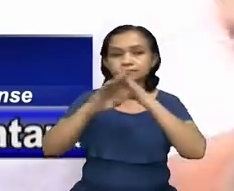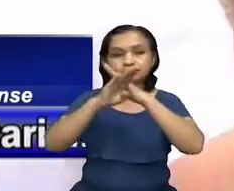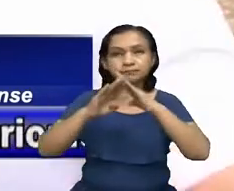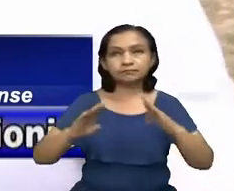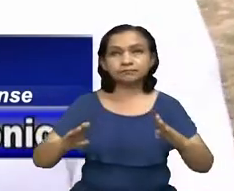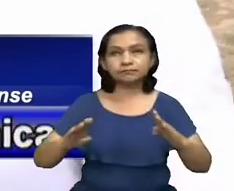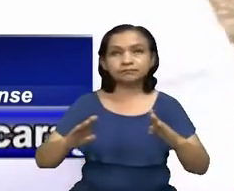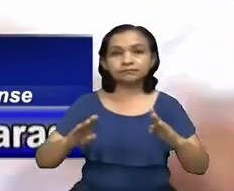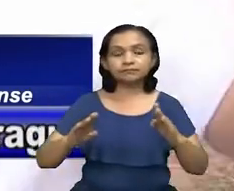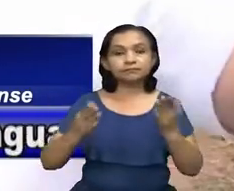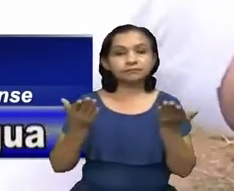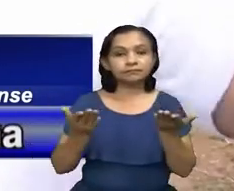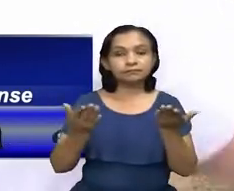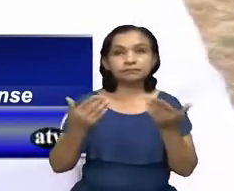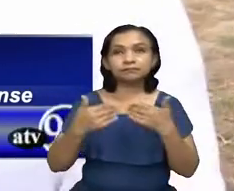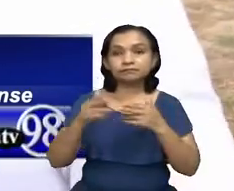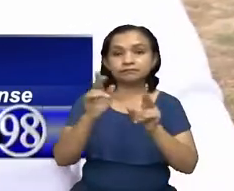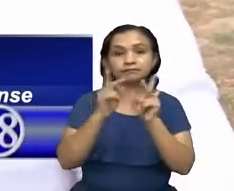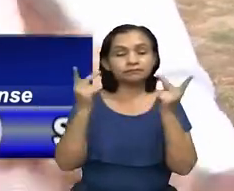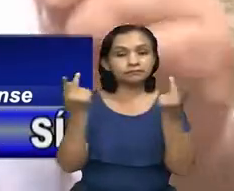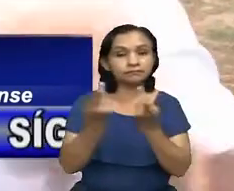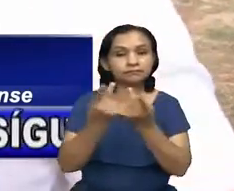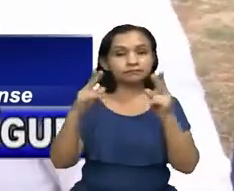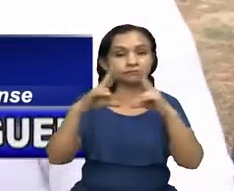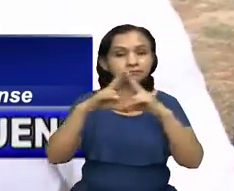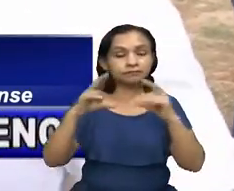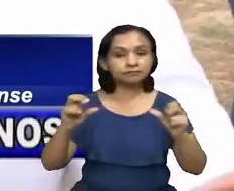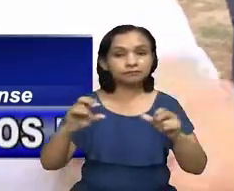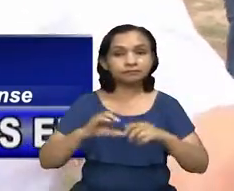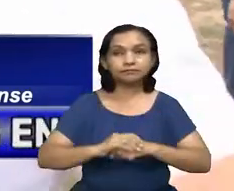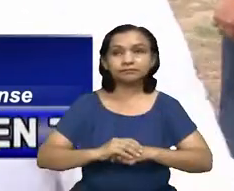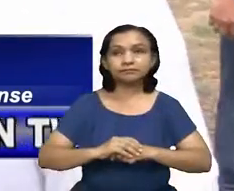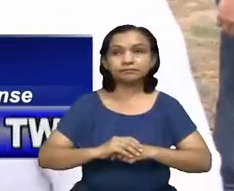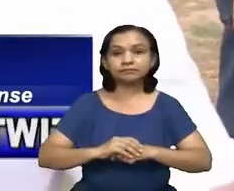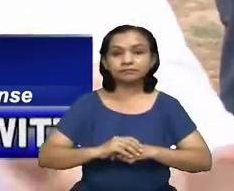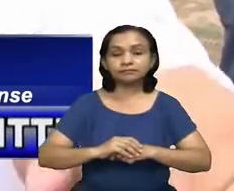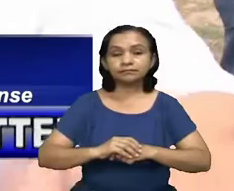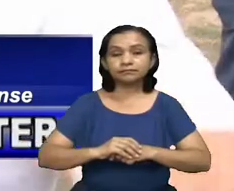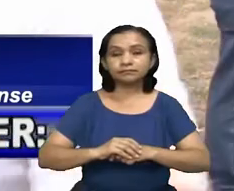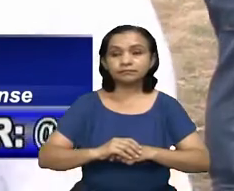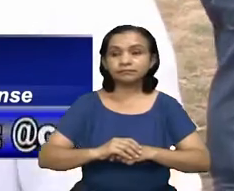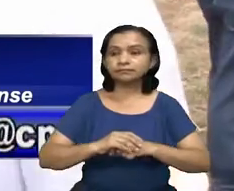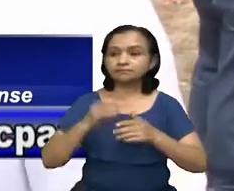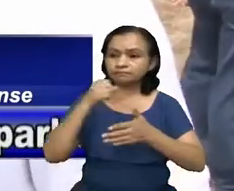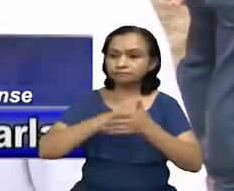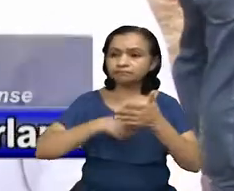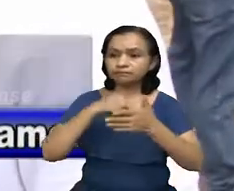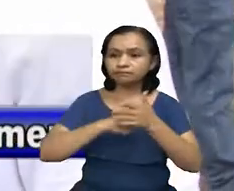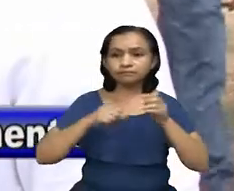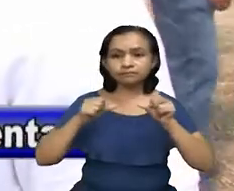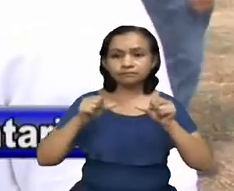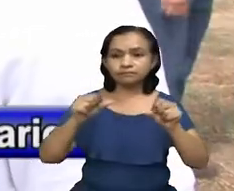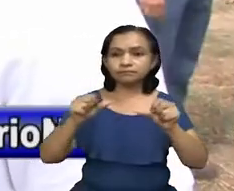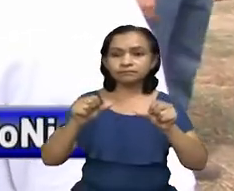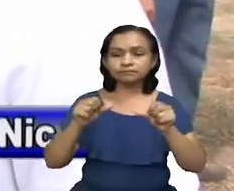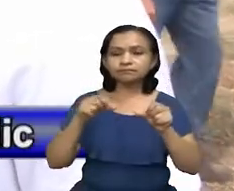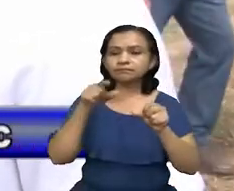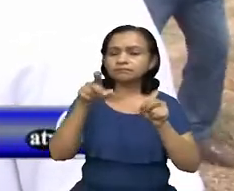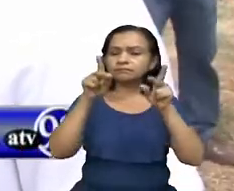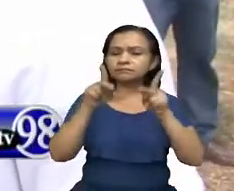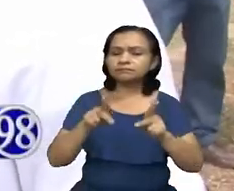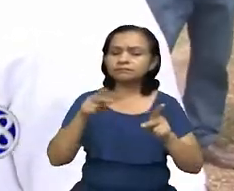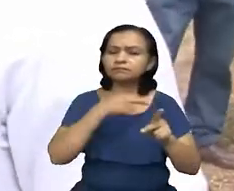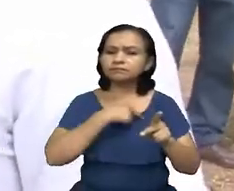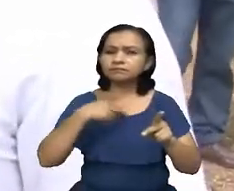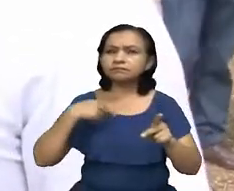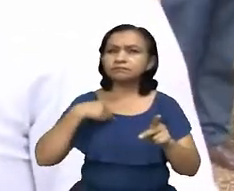con reconciliación hacia todo el pueblo nicaragüense y estar en pie de lucha. ¿Cuáles son los planes? ¿Tiene algunos planes